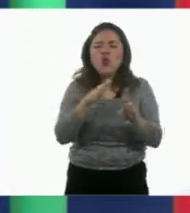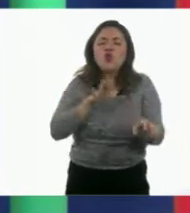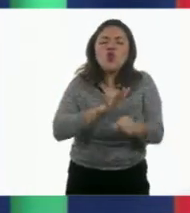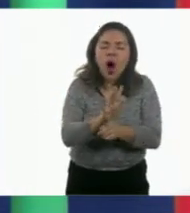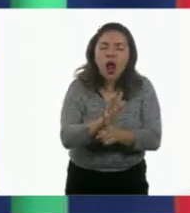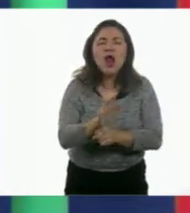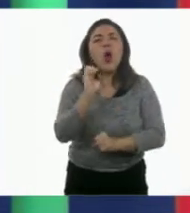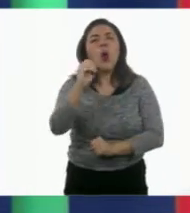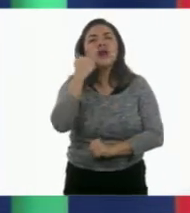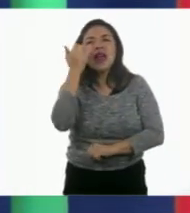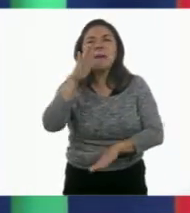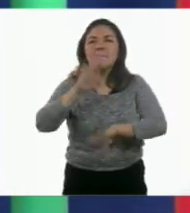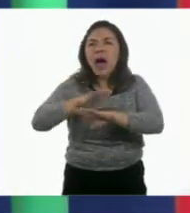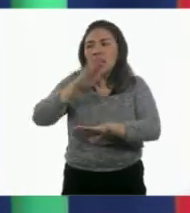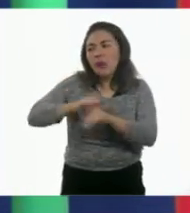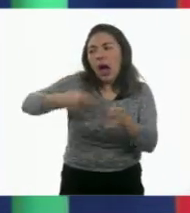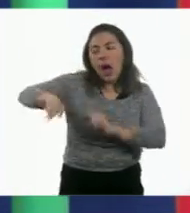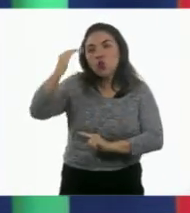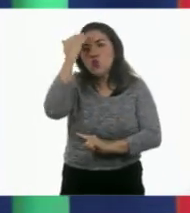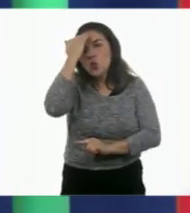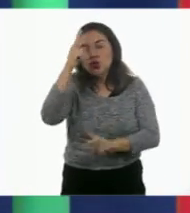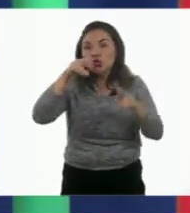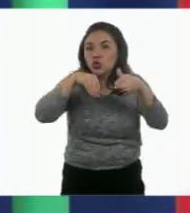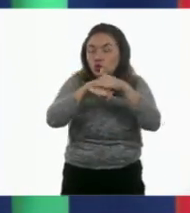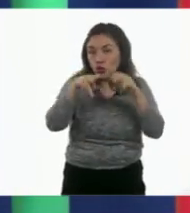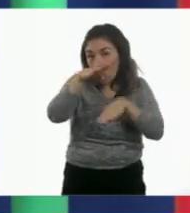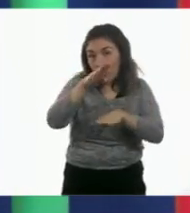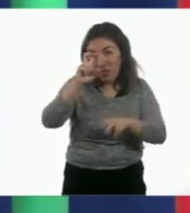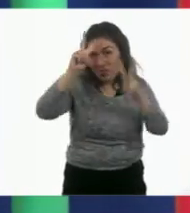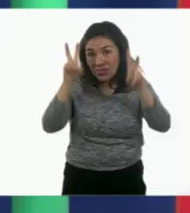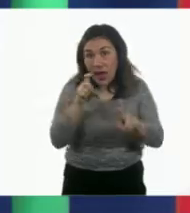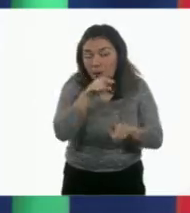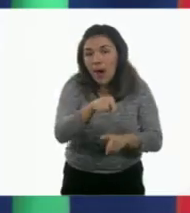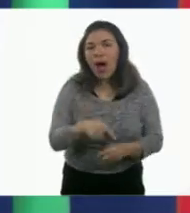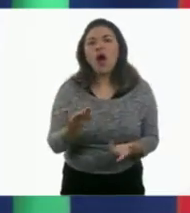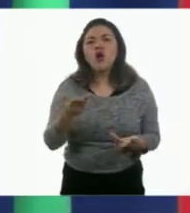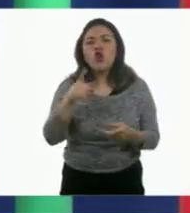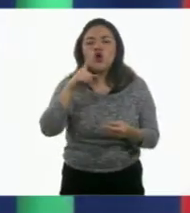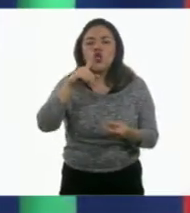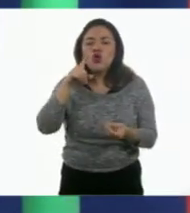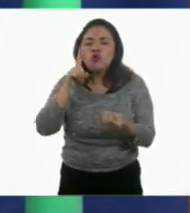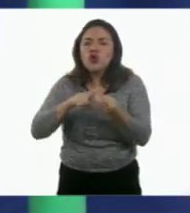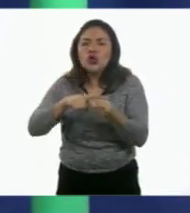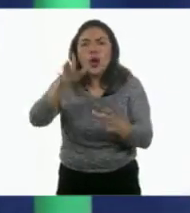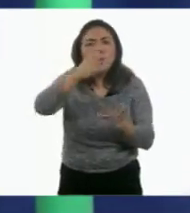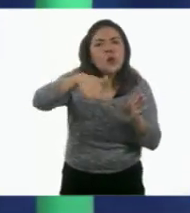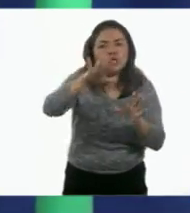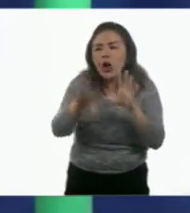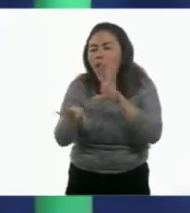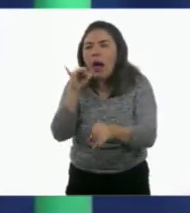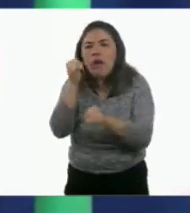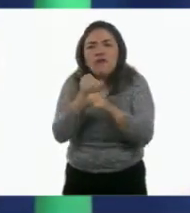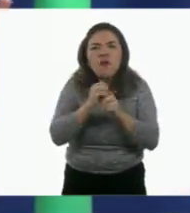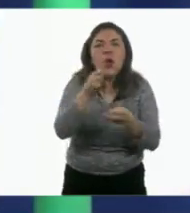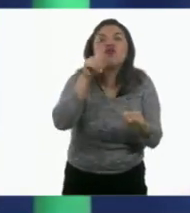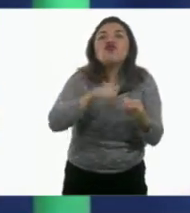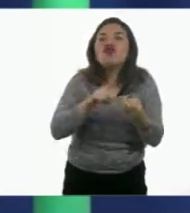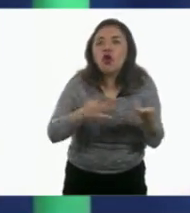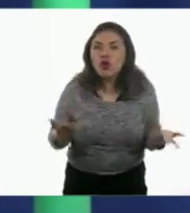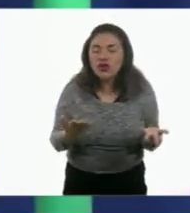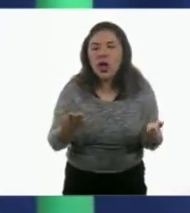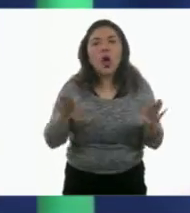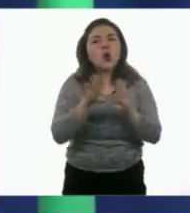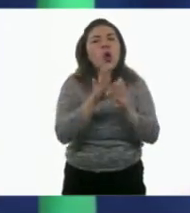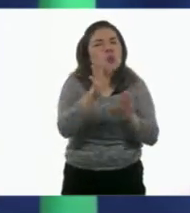qué quisieran conocer los demás acerca del tema, dónde puedo buscar la información, cómo